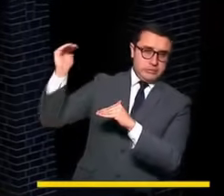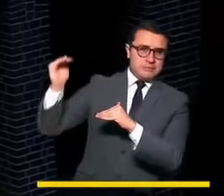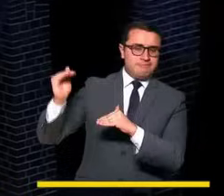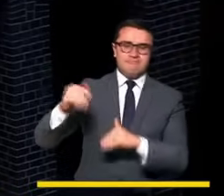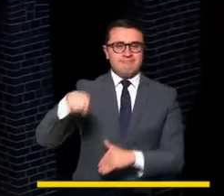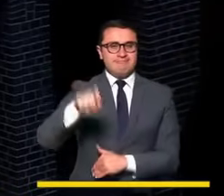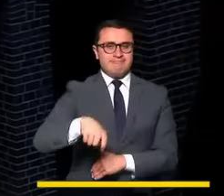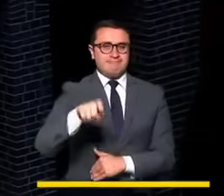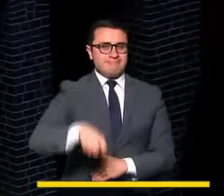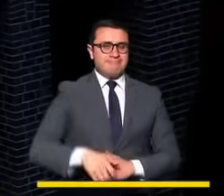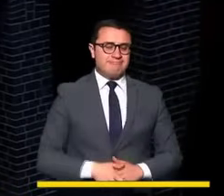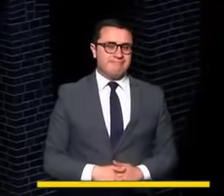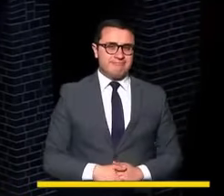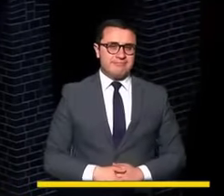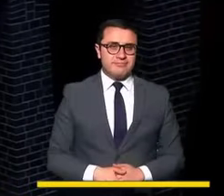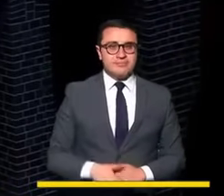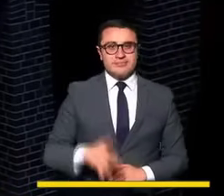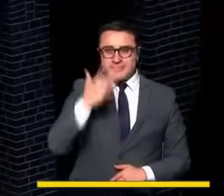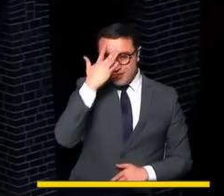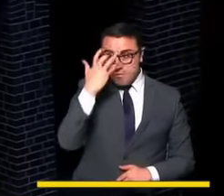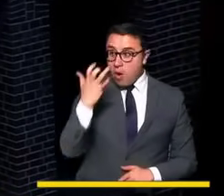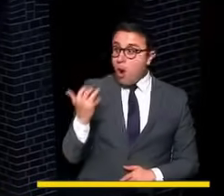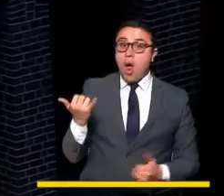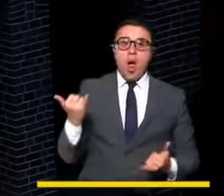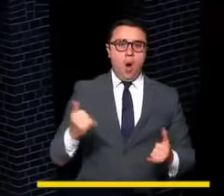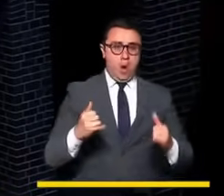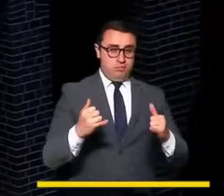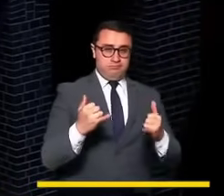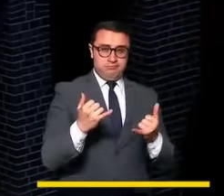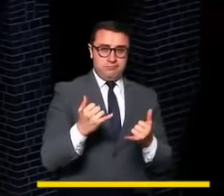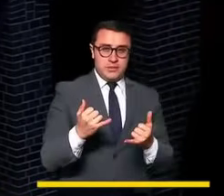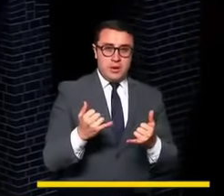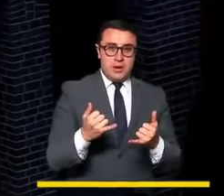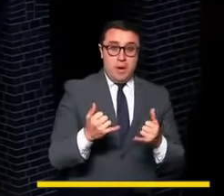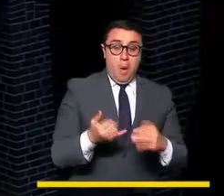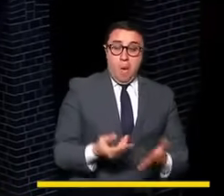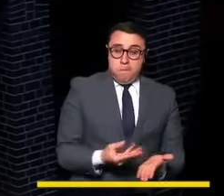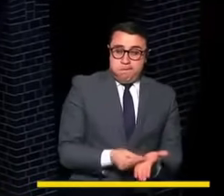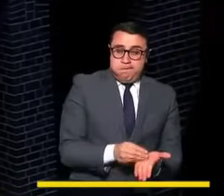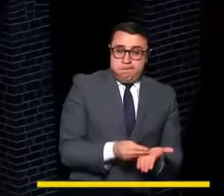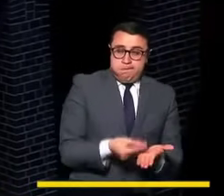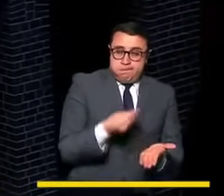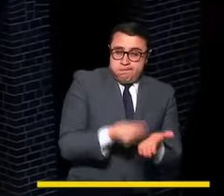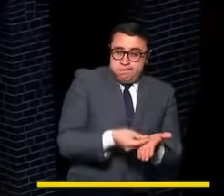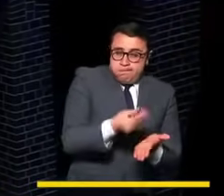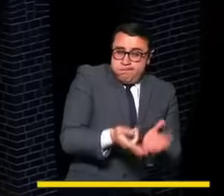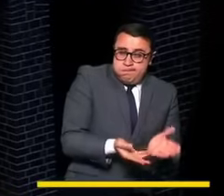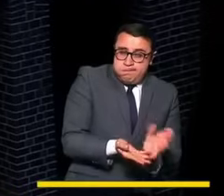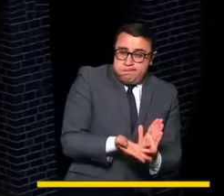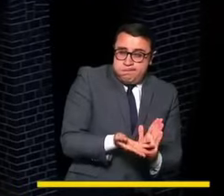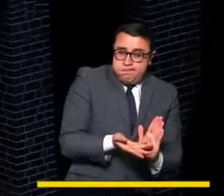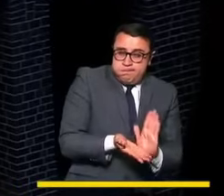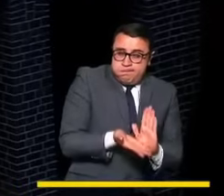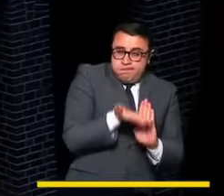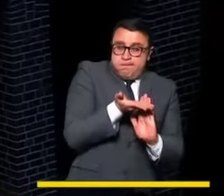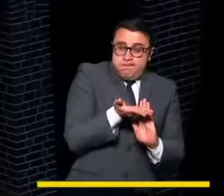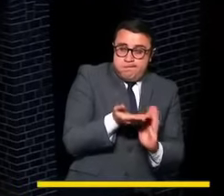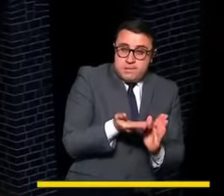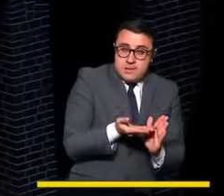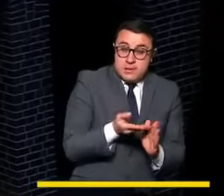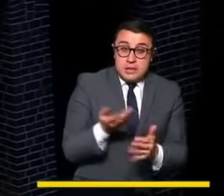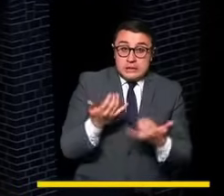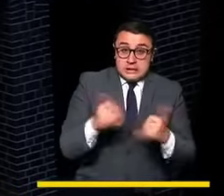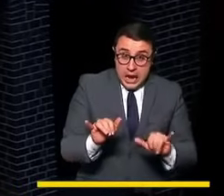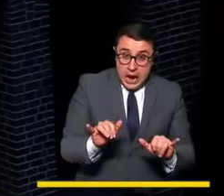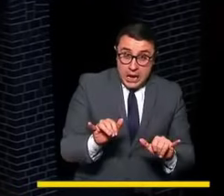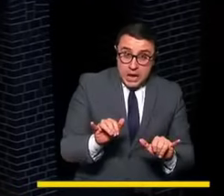Porque la inflación indudablemente está ya bajo control. Por lo menos son las cifras actuales. Y en esa medida, al